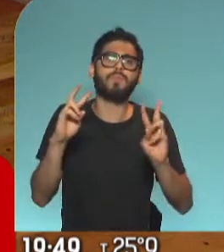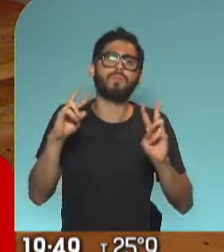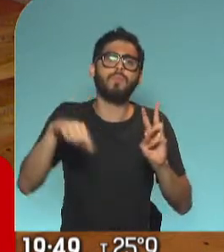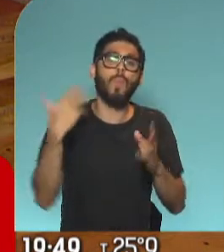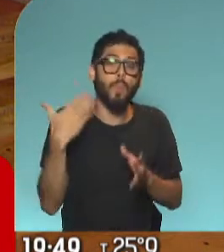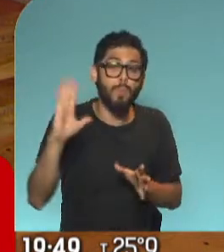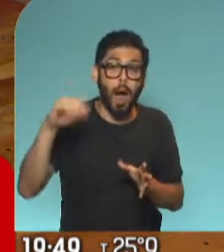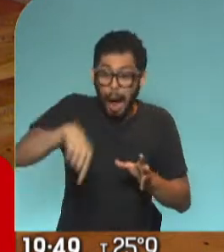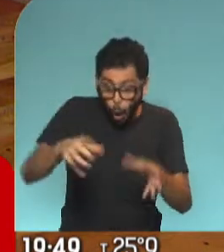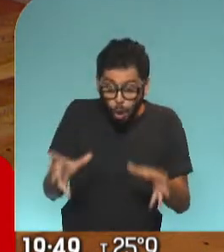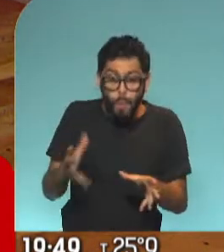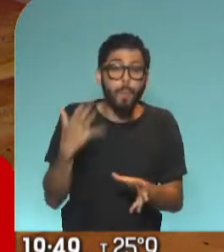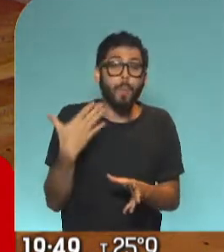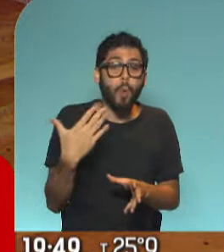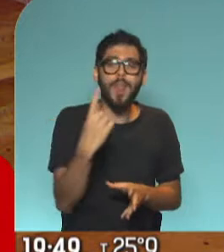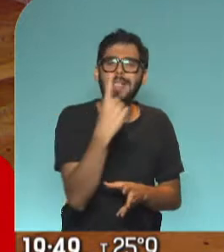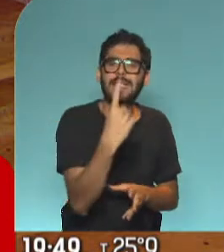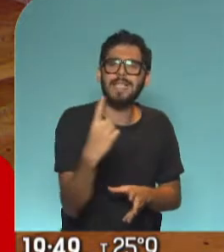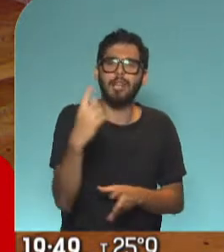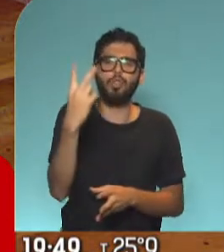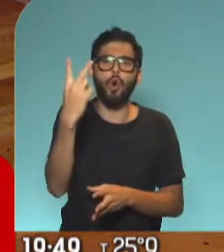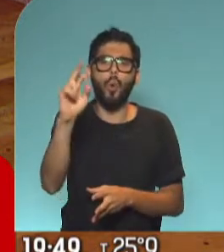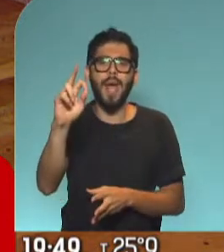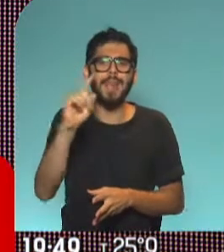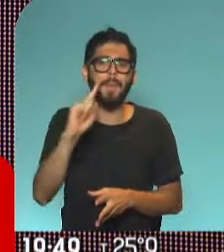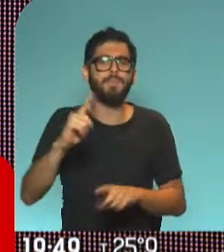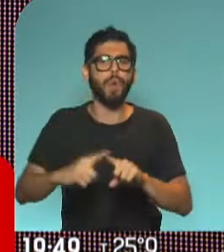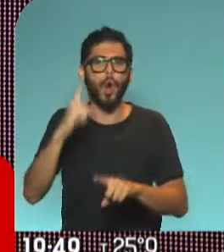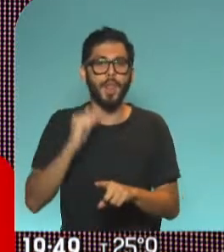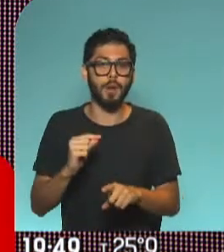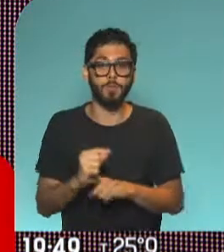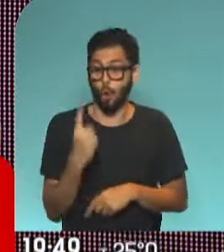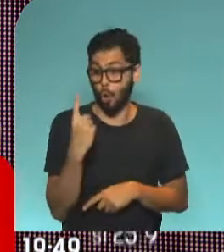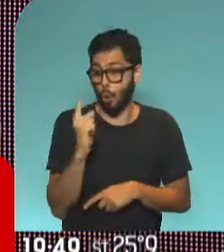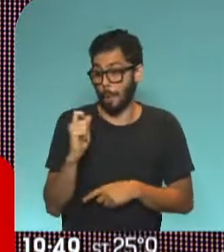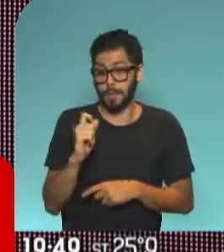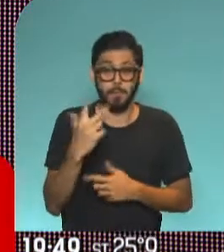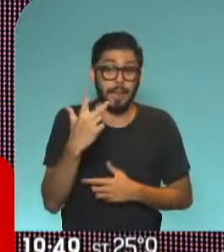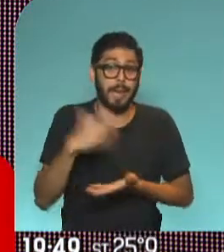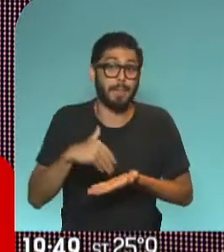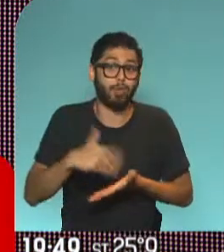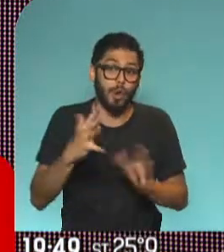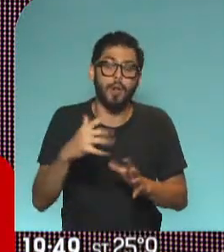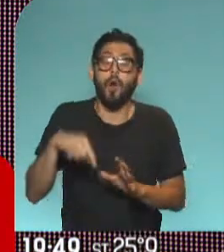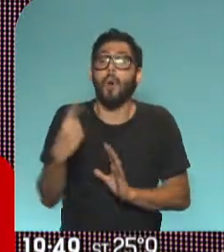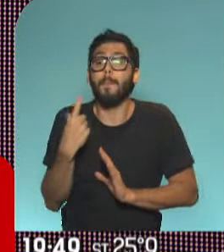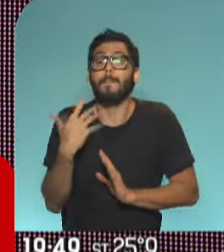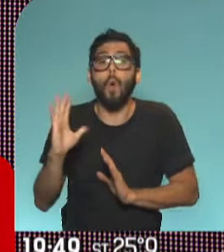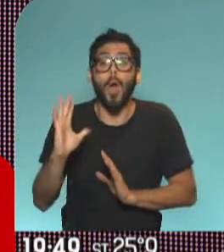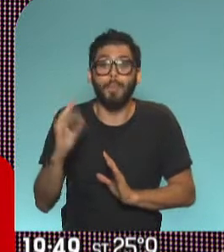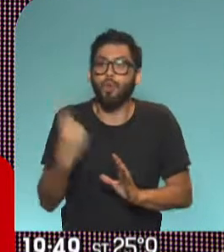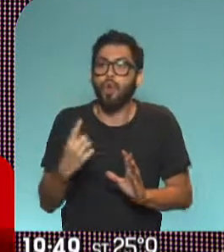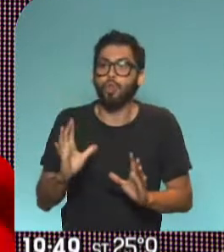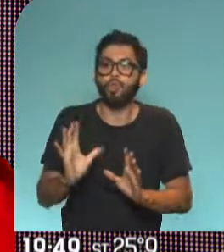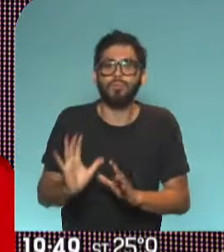por día con lo que tenemos hoy, que imagínense, en un mes serían más de 3 millones de vacunas. Claro. Ese es el potencial, lo estamos usando, digamos, a